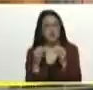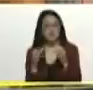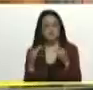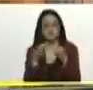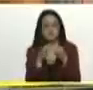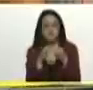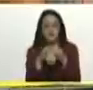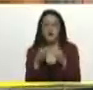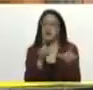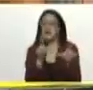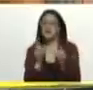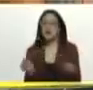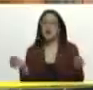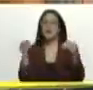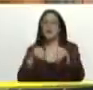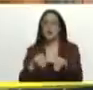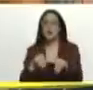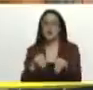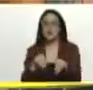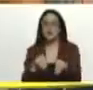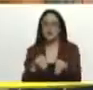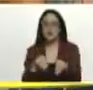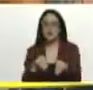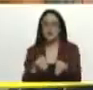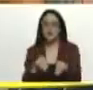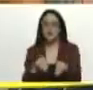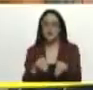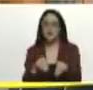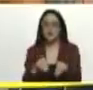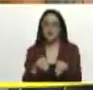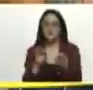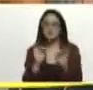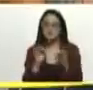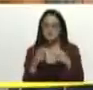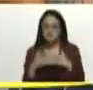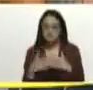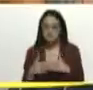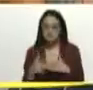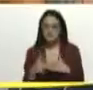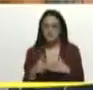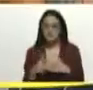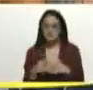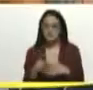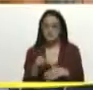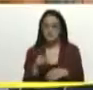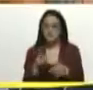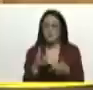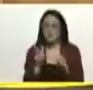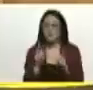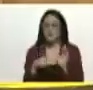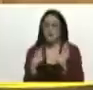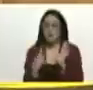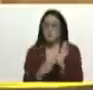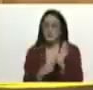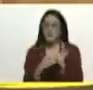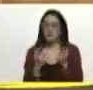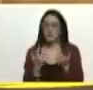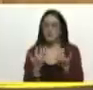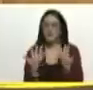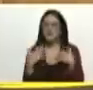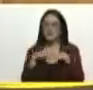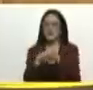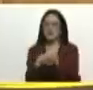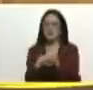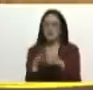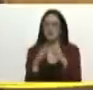un acuerdo que apunte a o que permita una plena integración entre